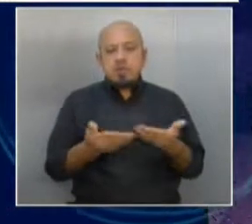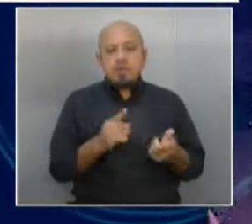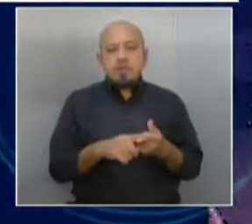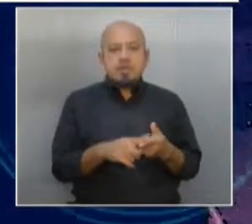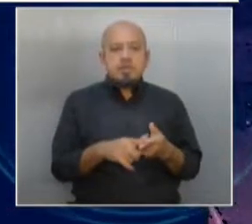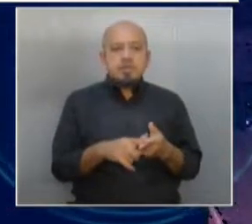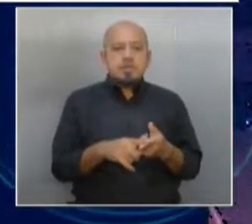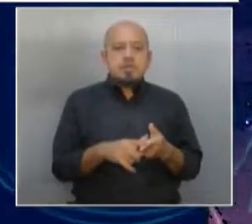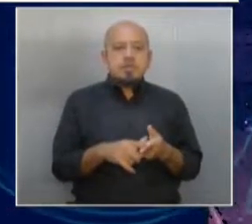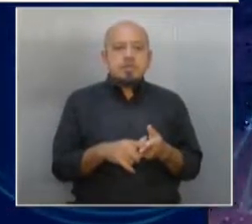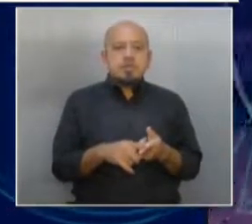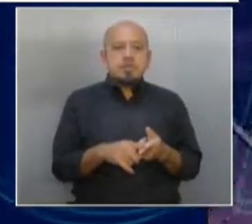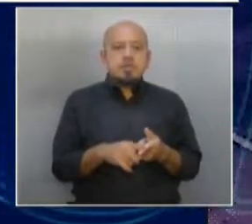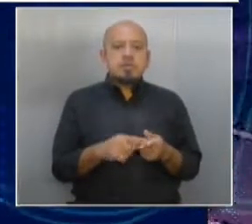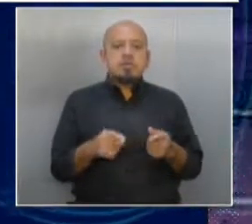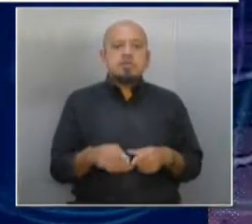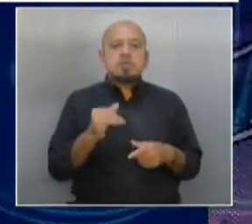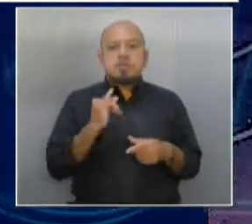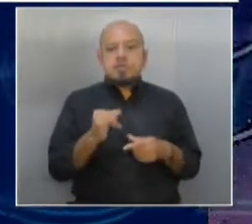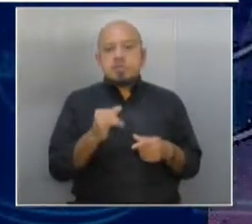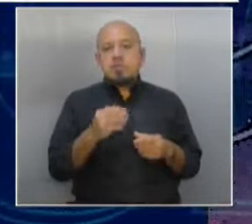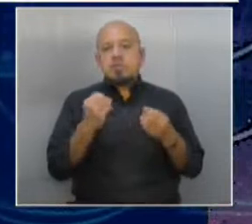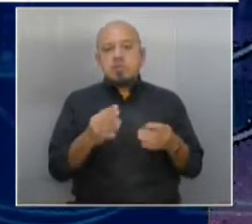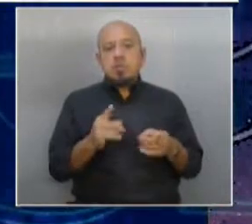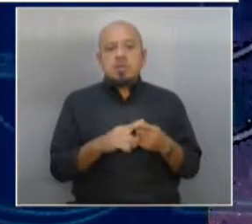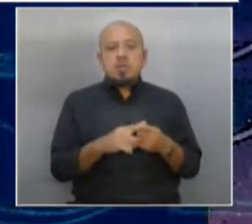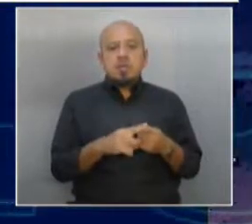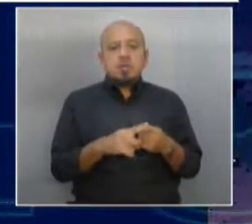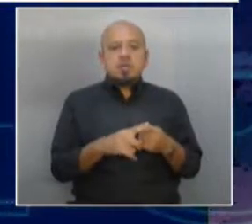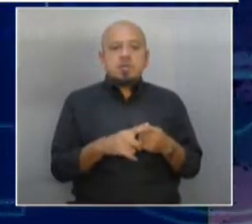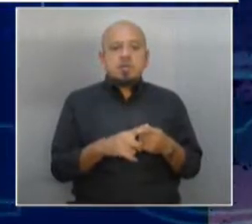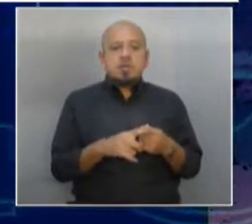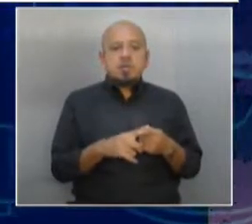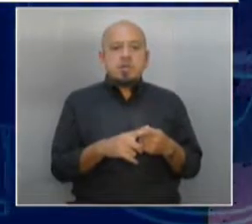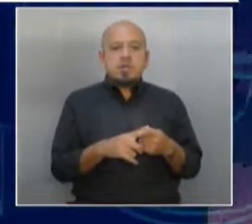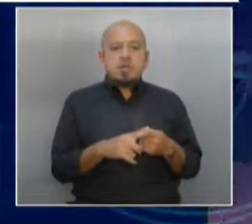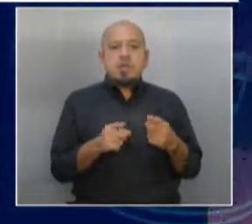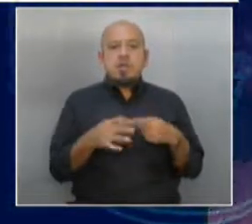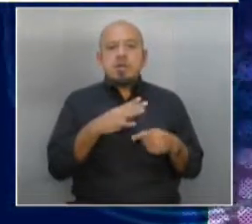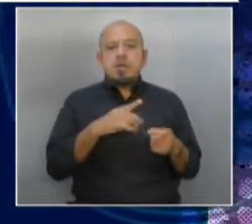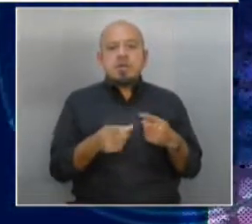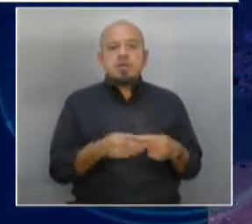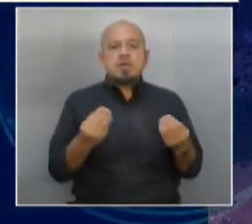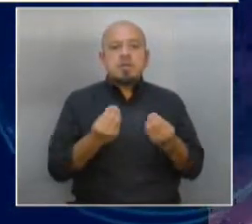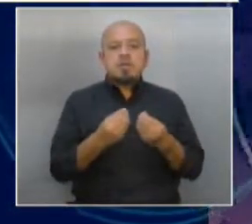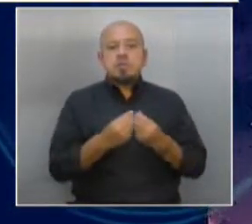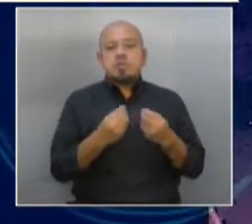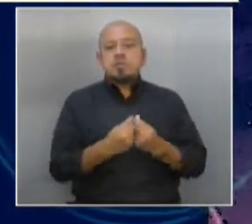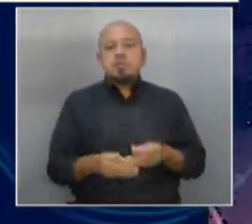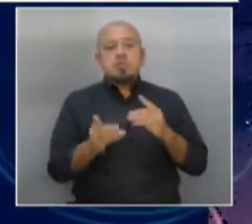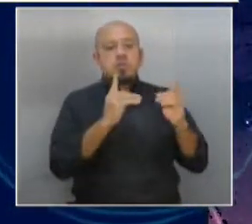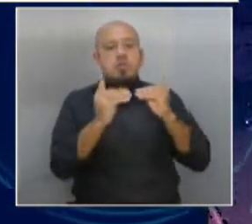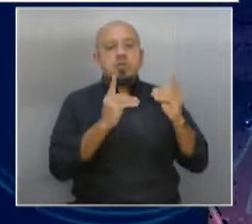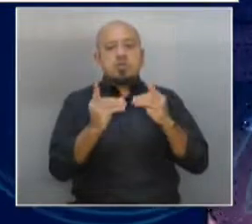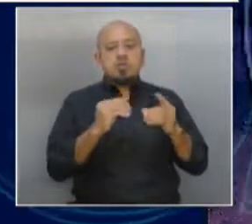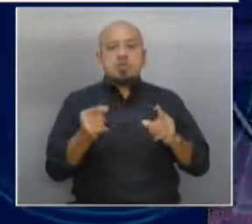contención también, ¿no? Contención, sí, porque se genera siempre a partir de estos encuentros, hay muchos diálogos entre todos,